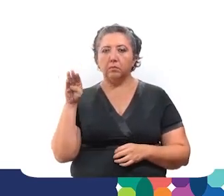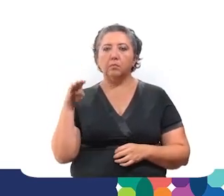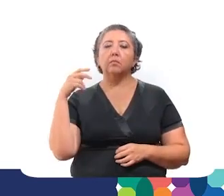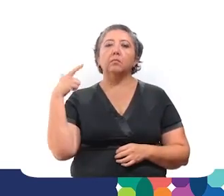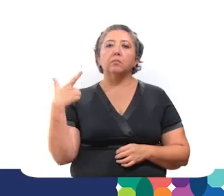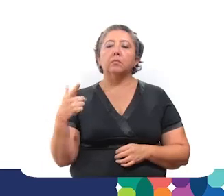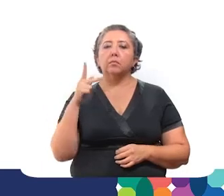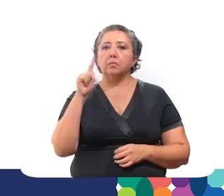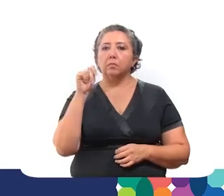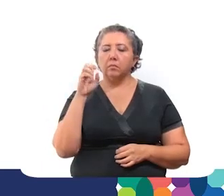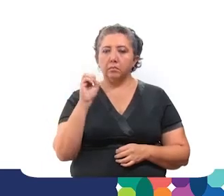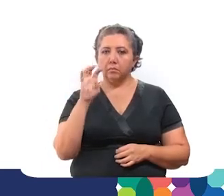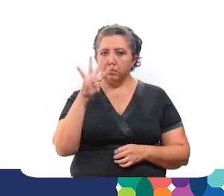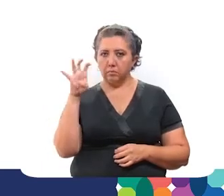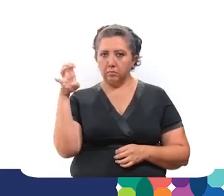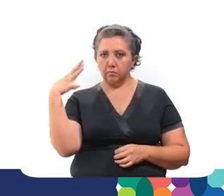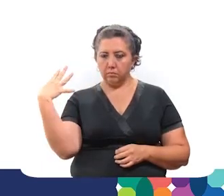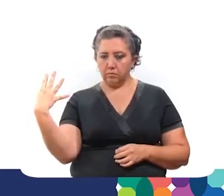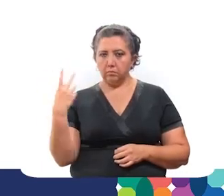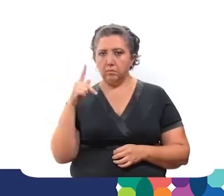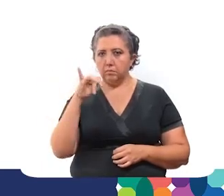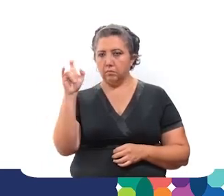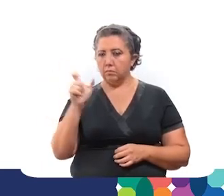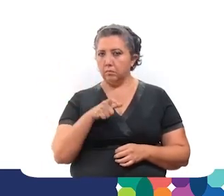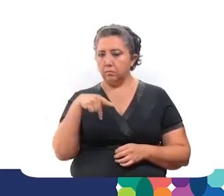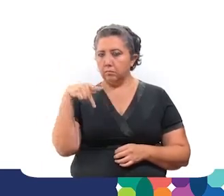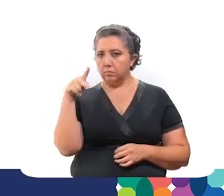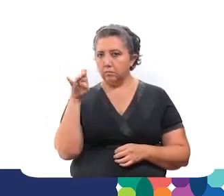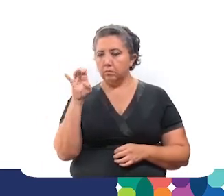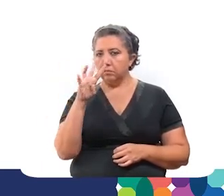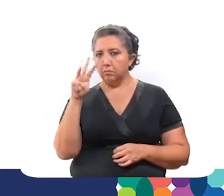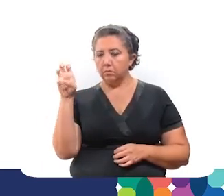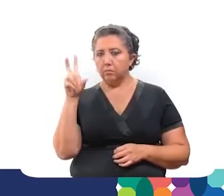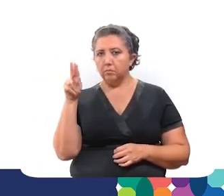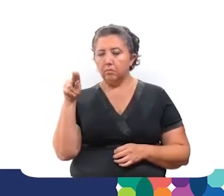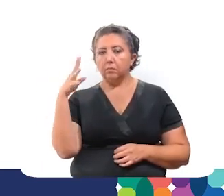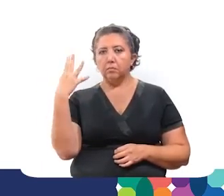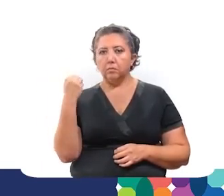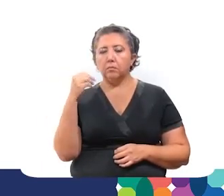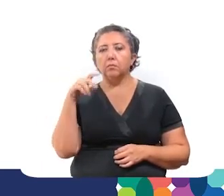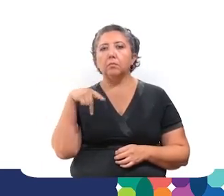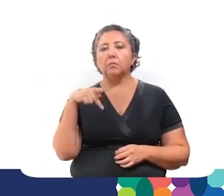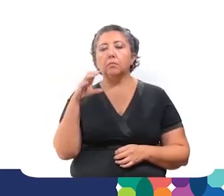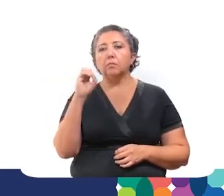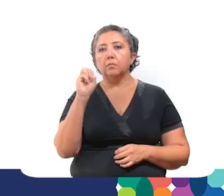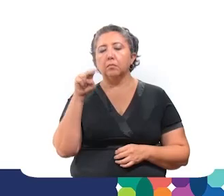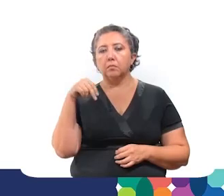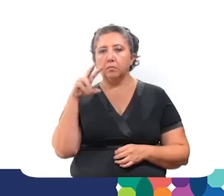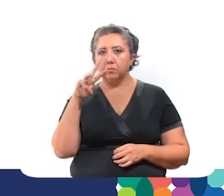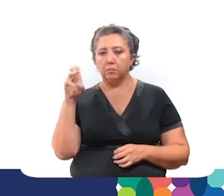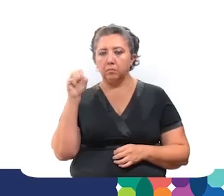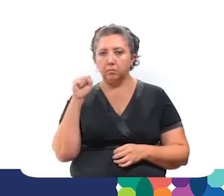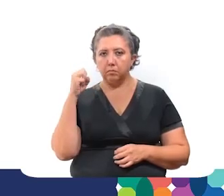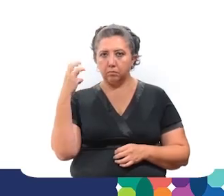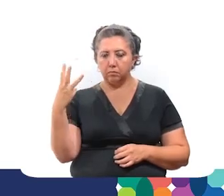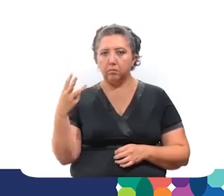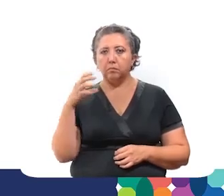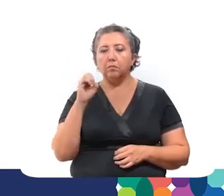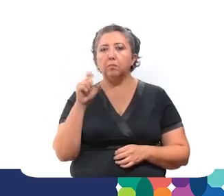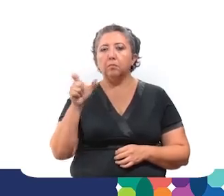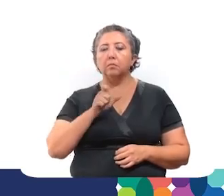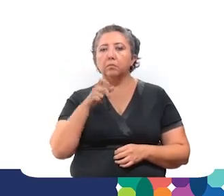497, Peto 404, Tixcocop 389, Concal 363,